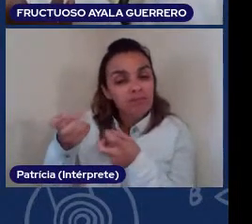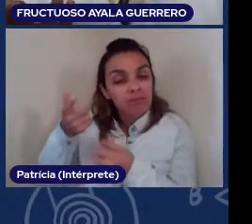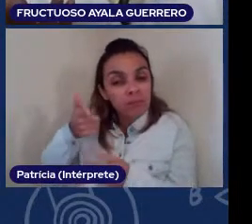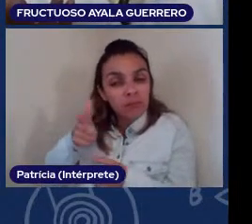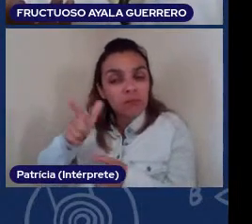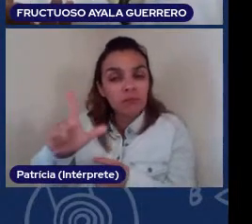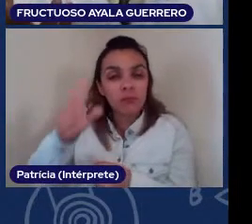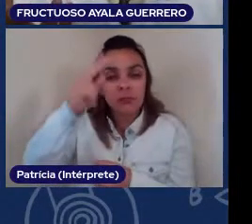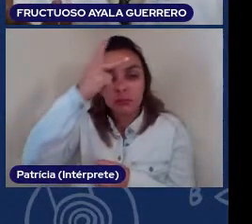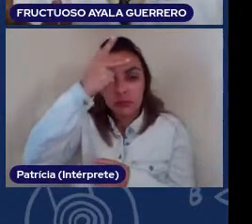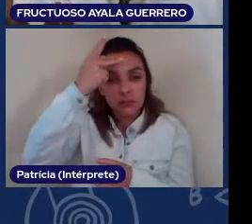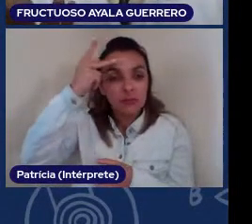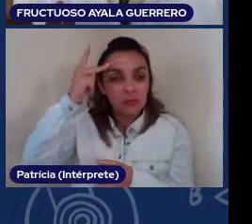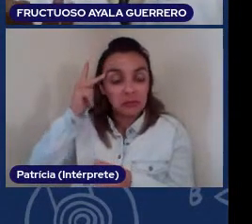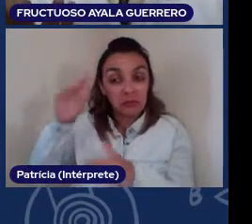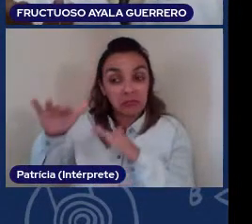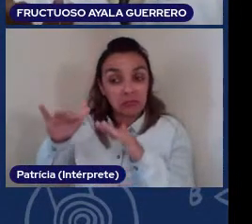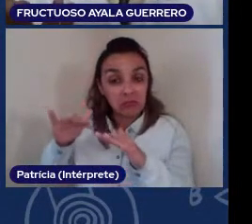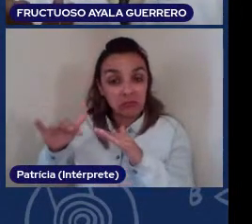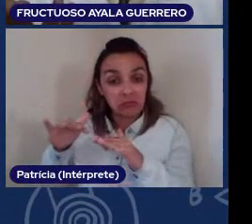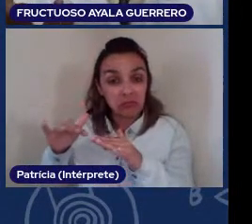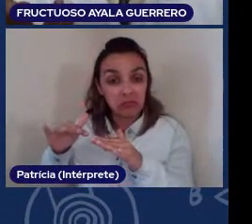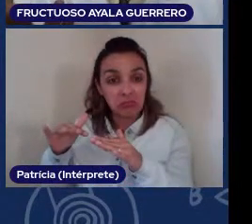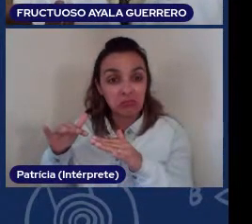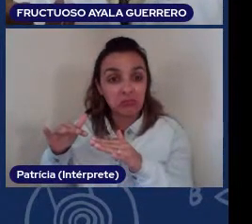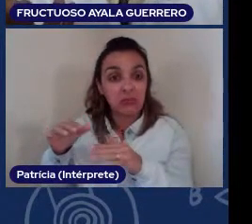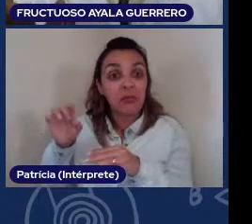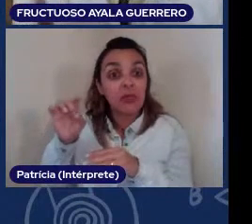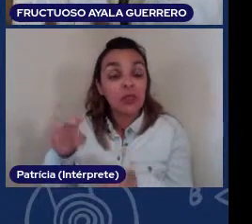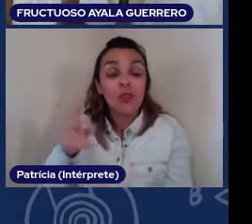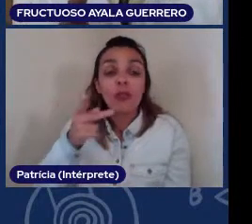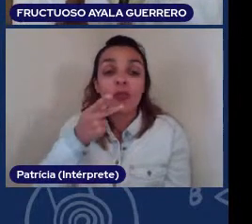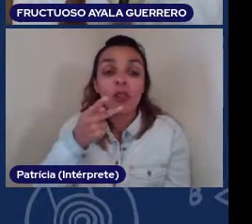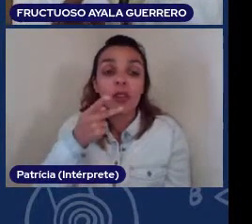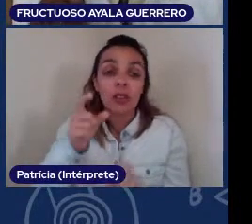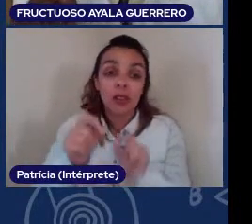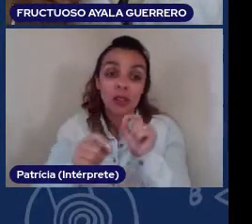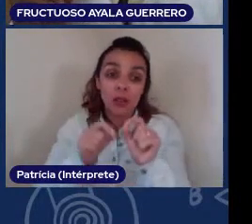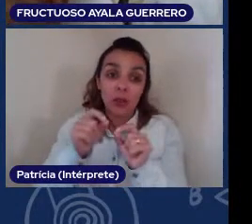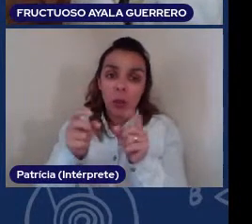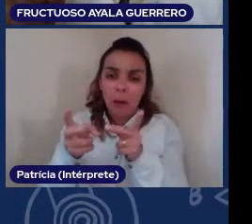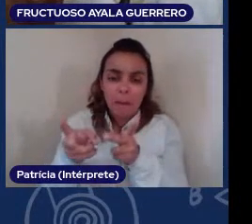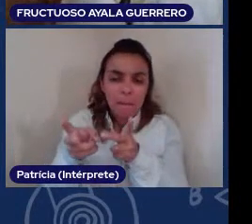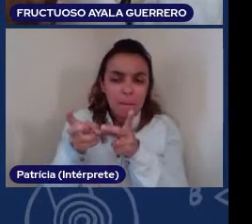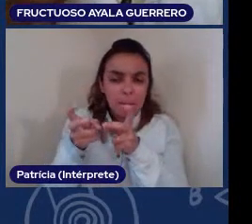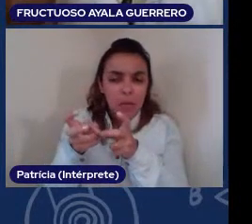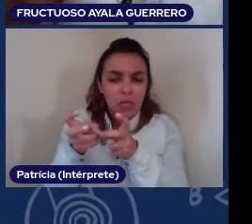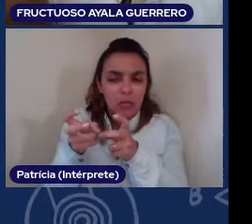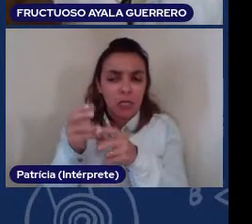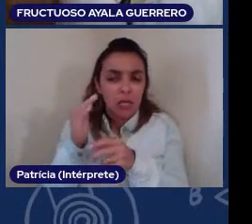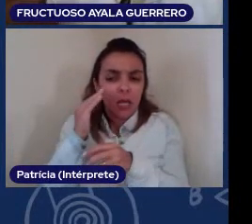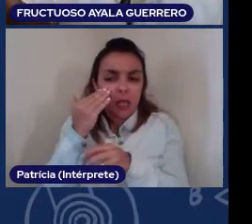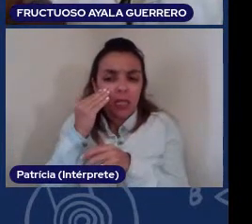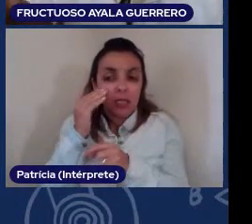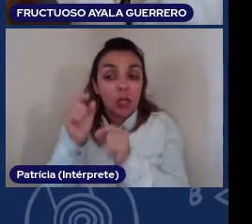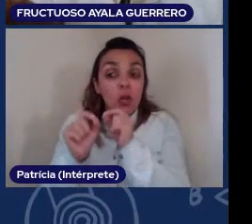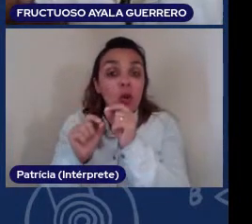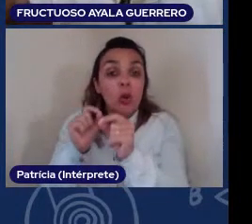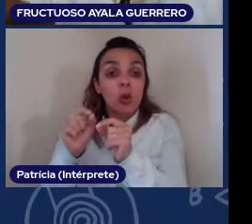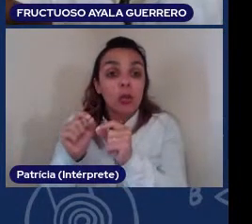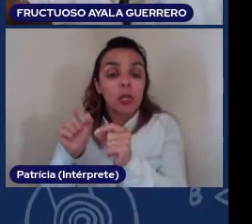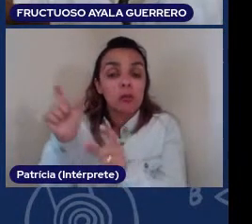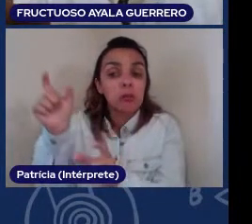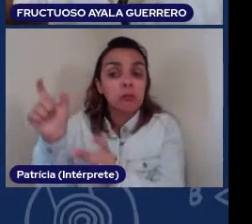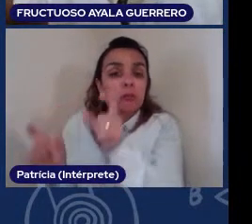se está moviendo. Esto quiere decir que el observador entiende la conducta de la